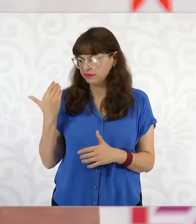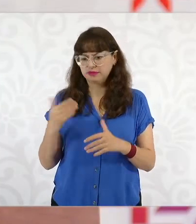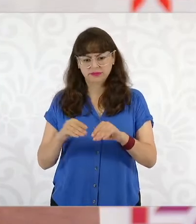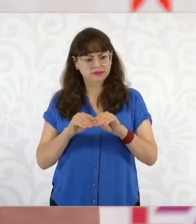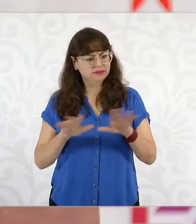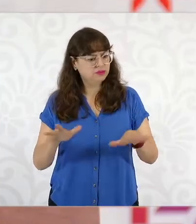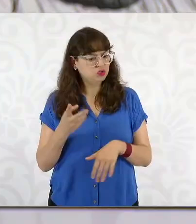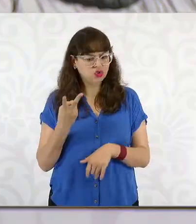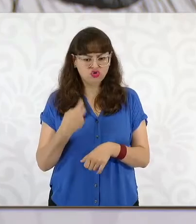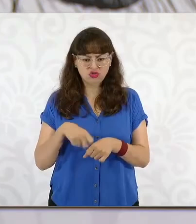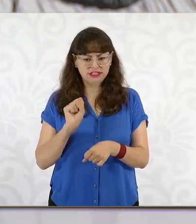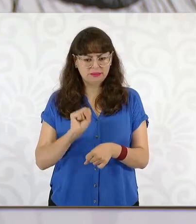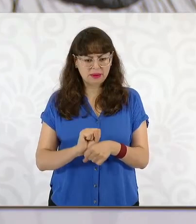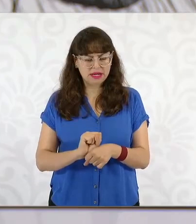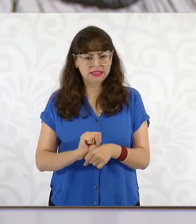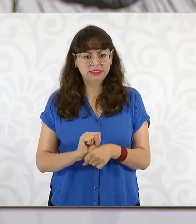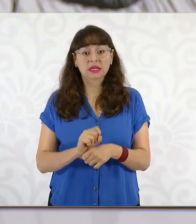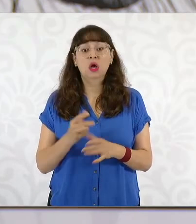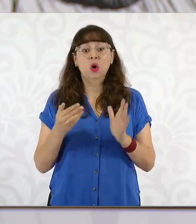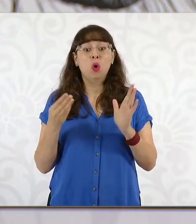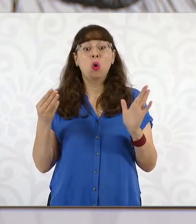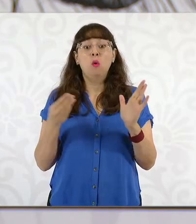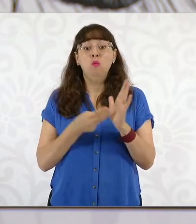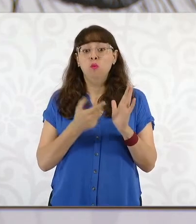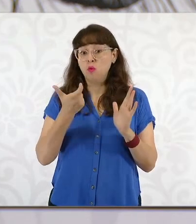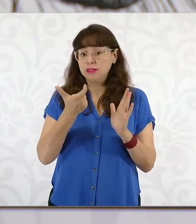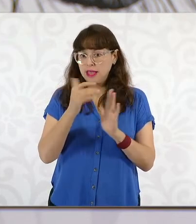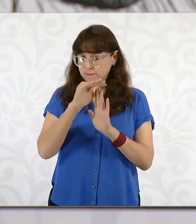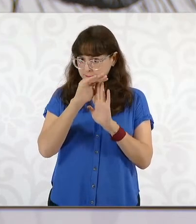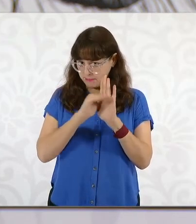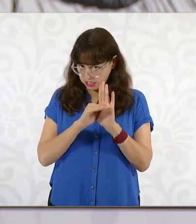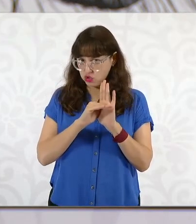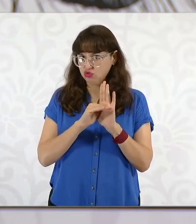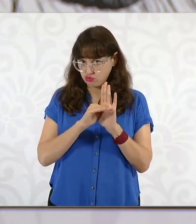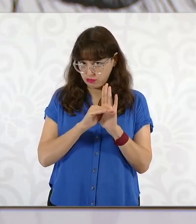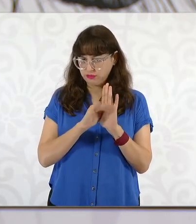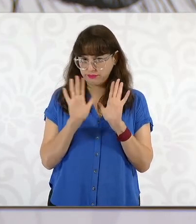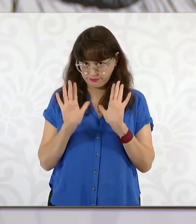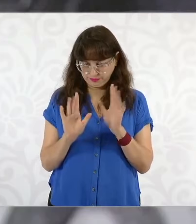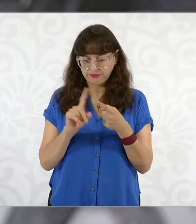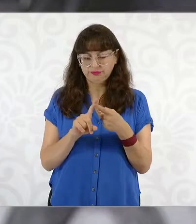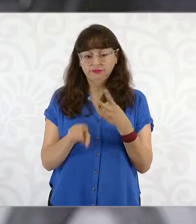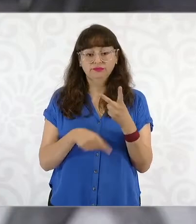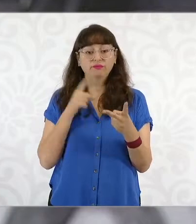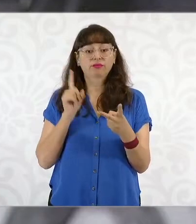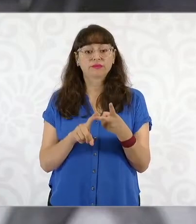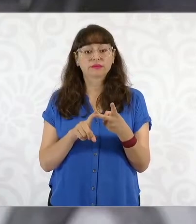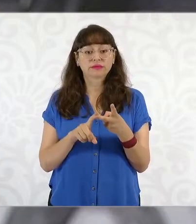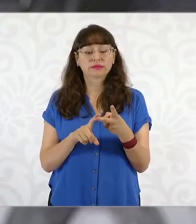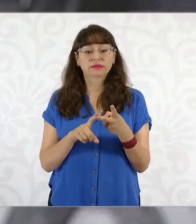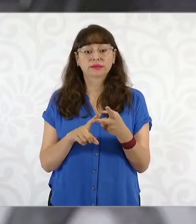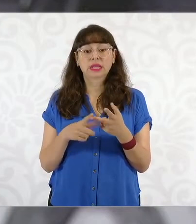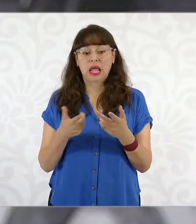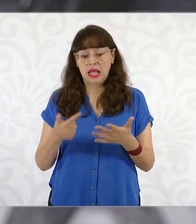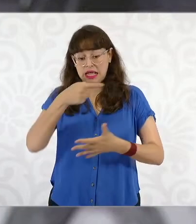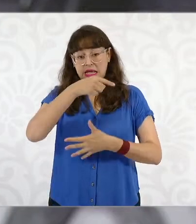hace 2 semanas, la disminución de esas multas de manera muy importante y también el número de